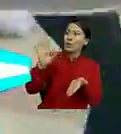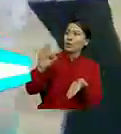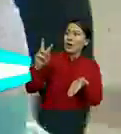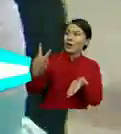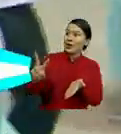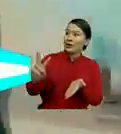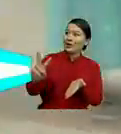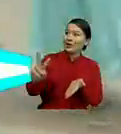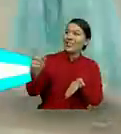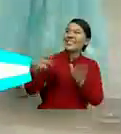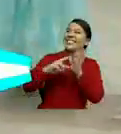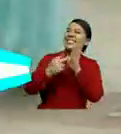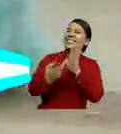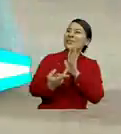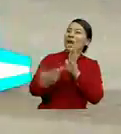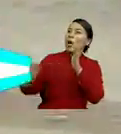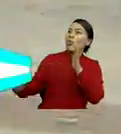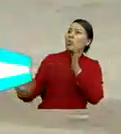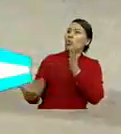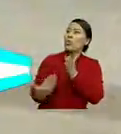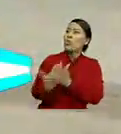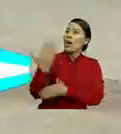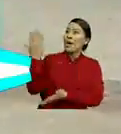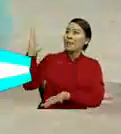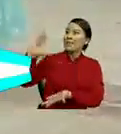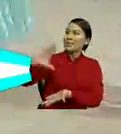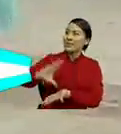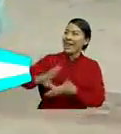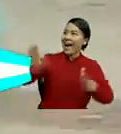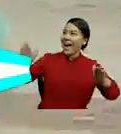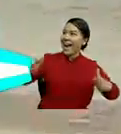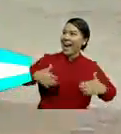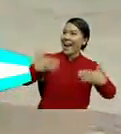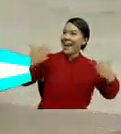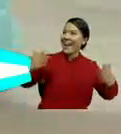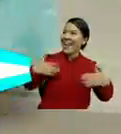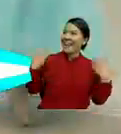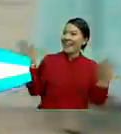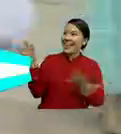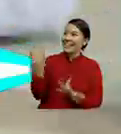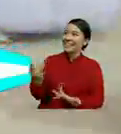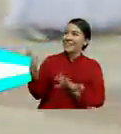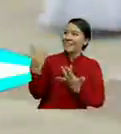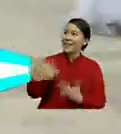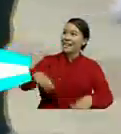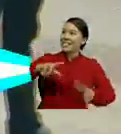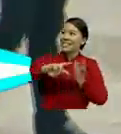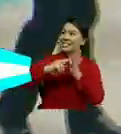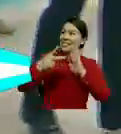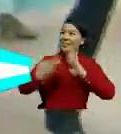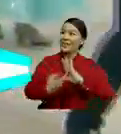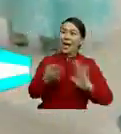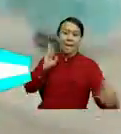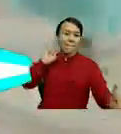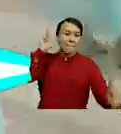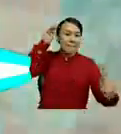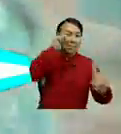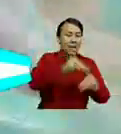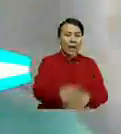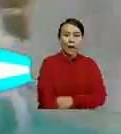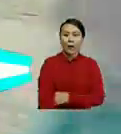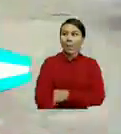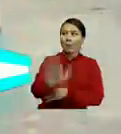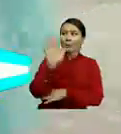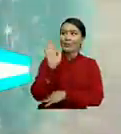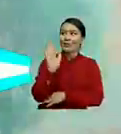el símbolo del nuevo Guayaquil, de la alegría, de la esperanza. Es el símbolo del mensaje de compromiso,